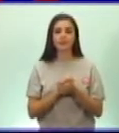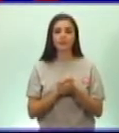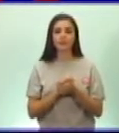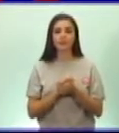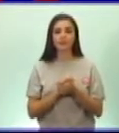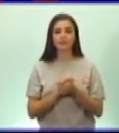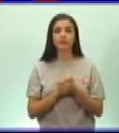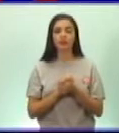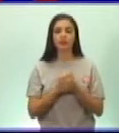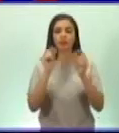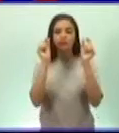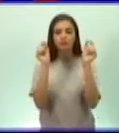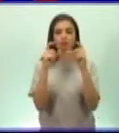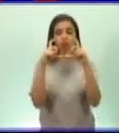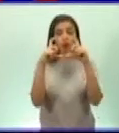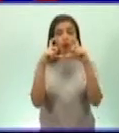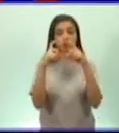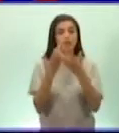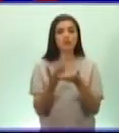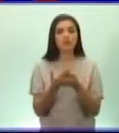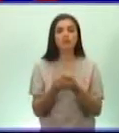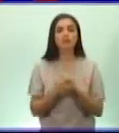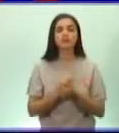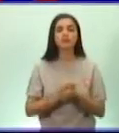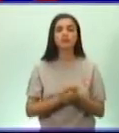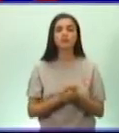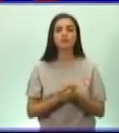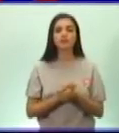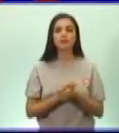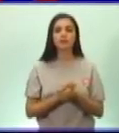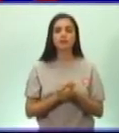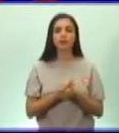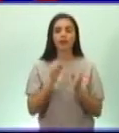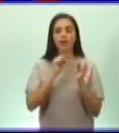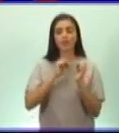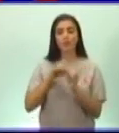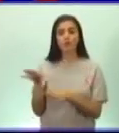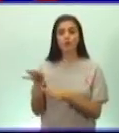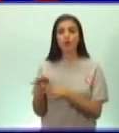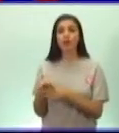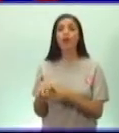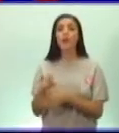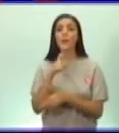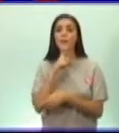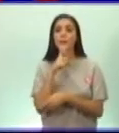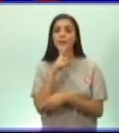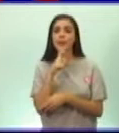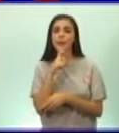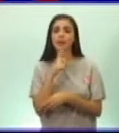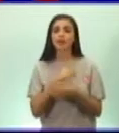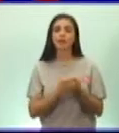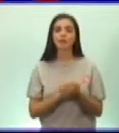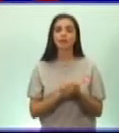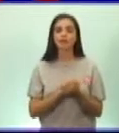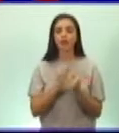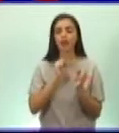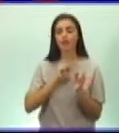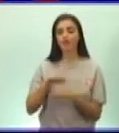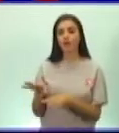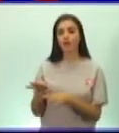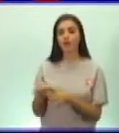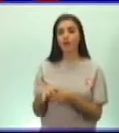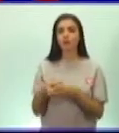encargada de llevar o de excretar la orina afuera,